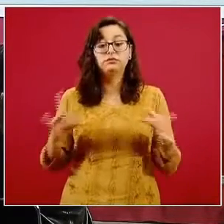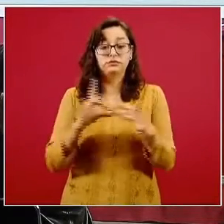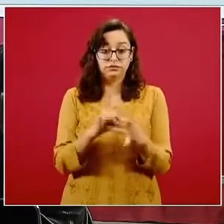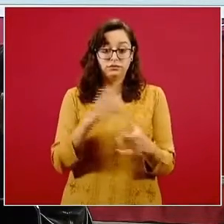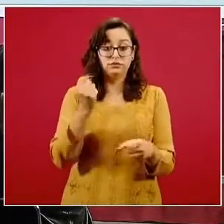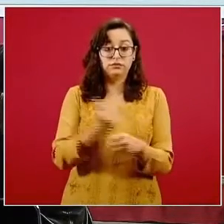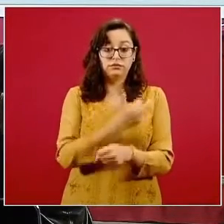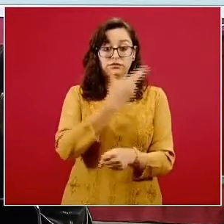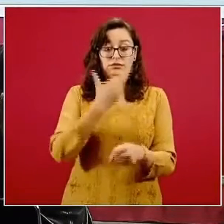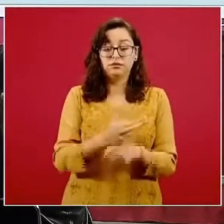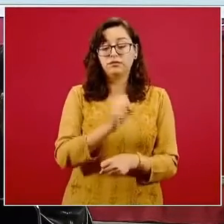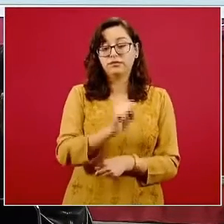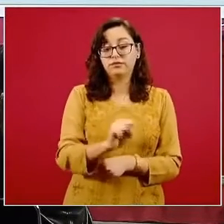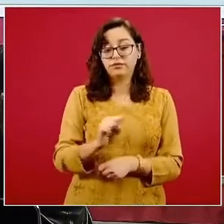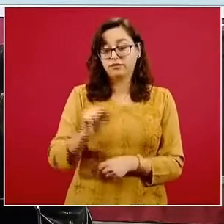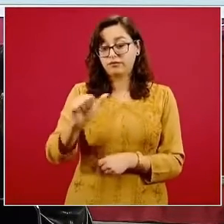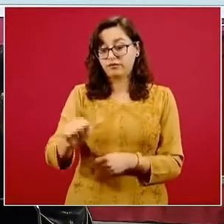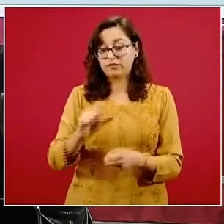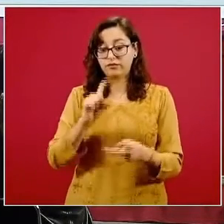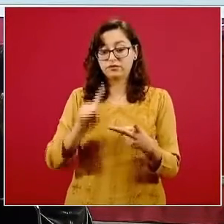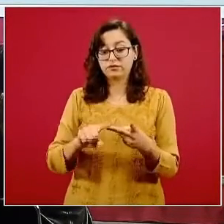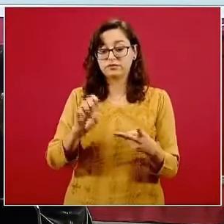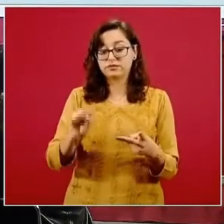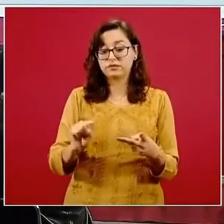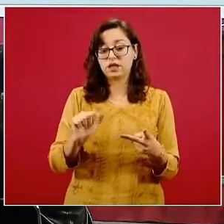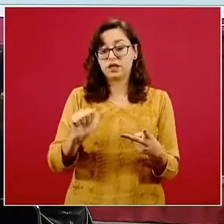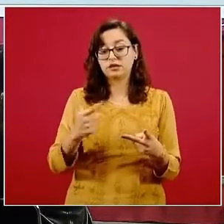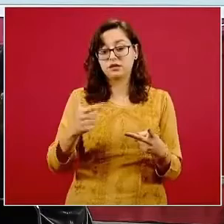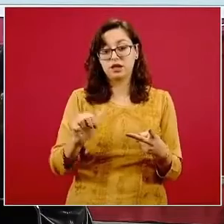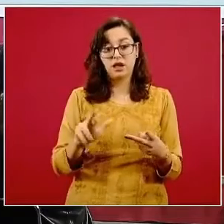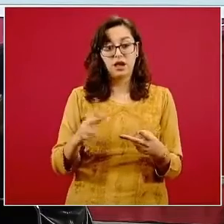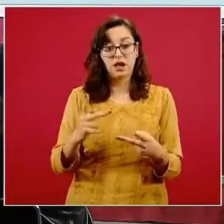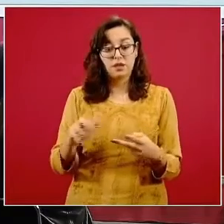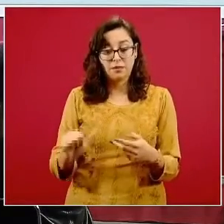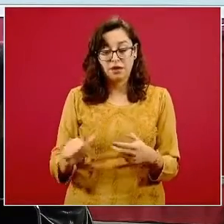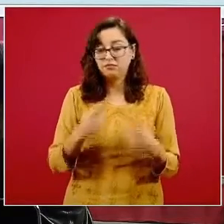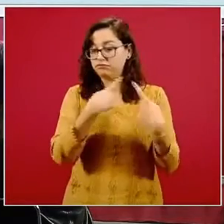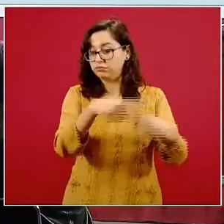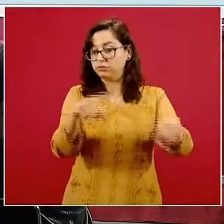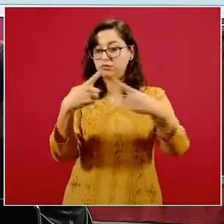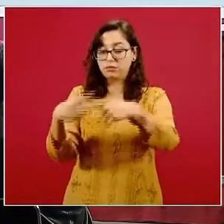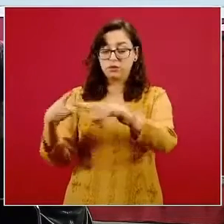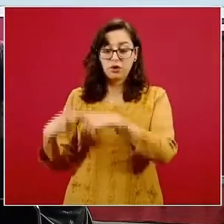la Secretaría de Salud como con Agricultura, etcétera, y con varias otras. La que sigue